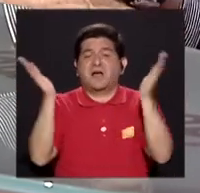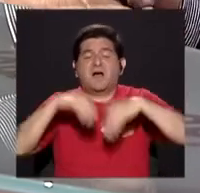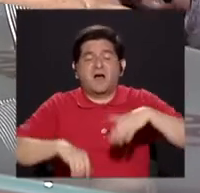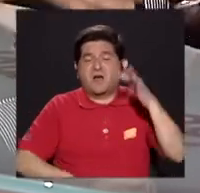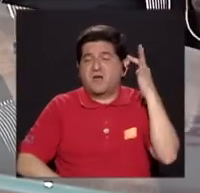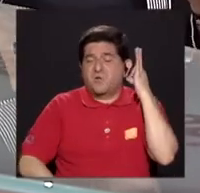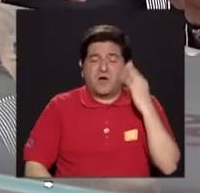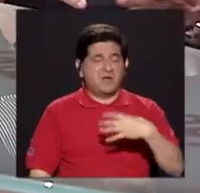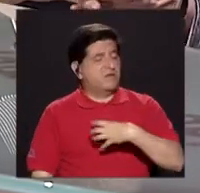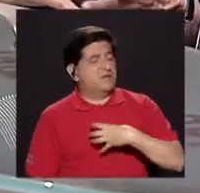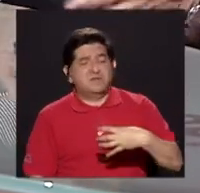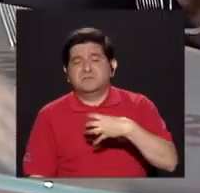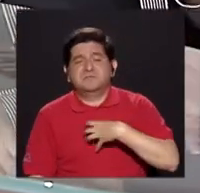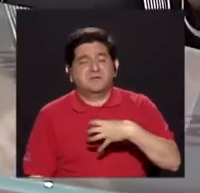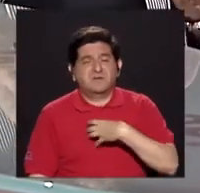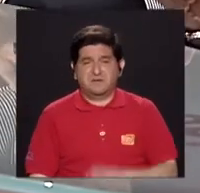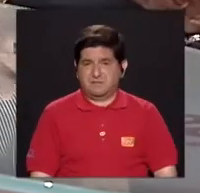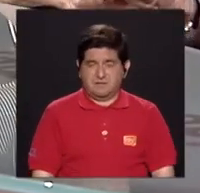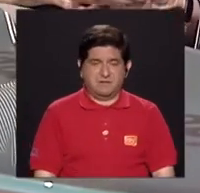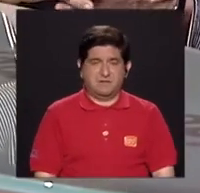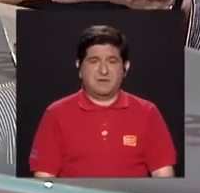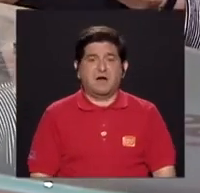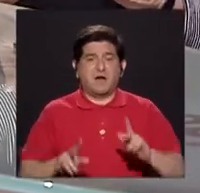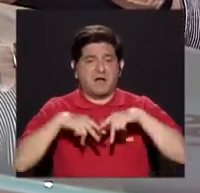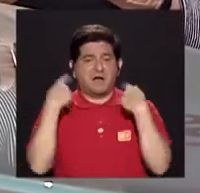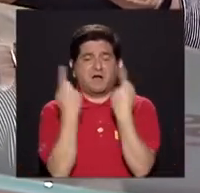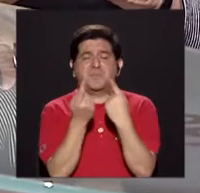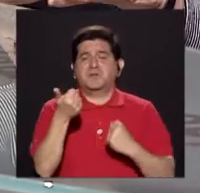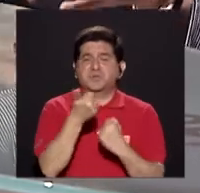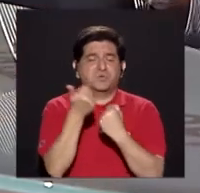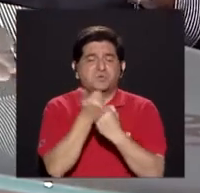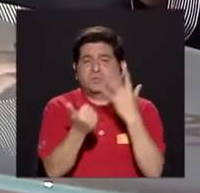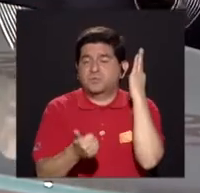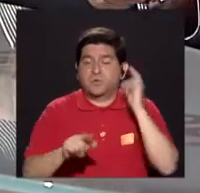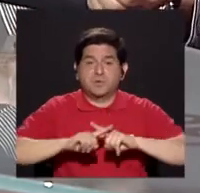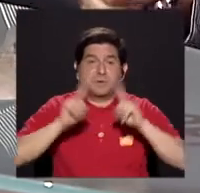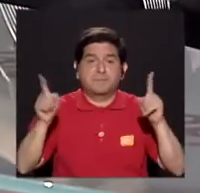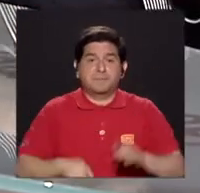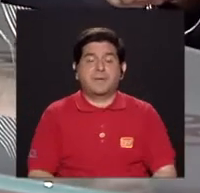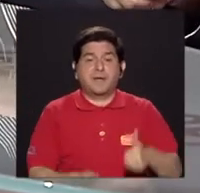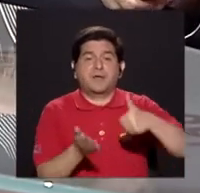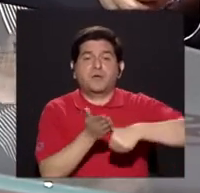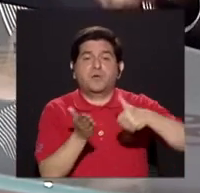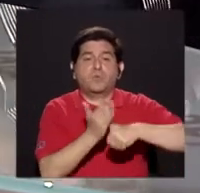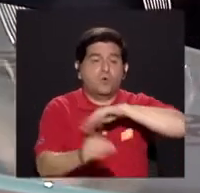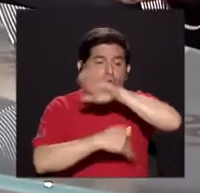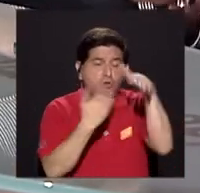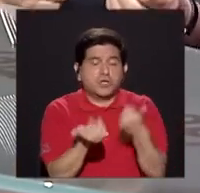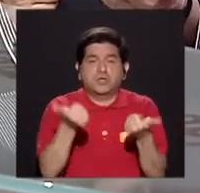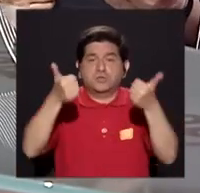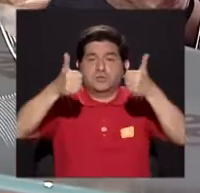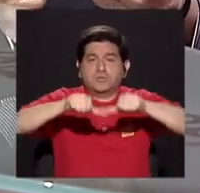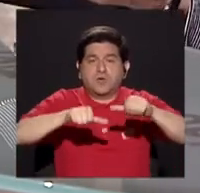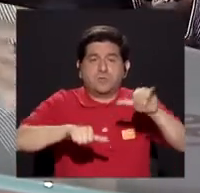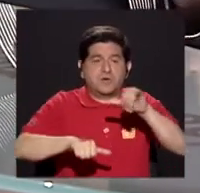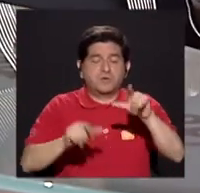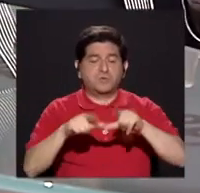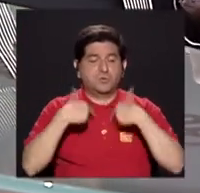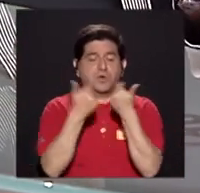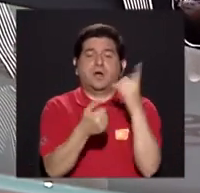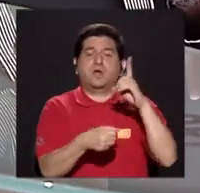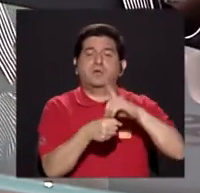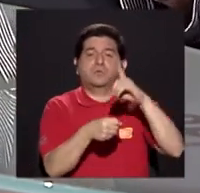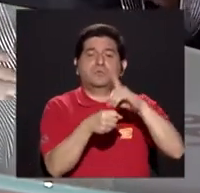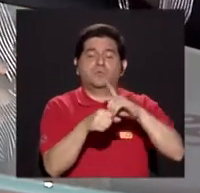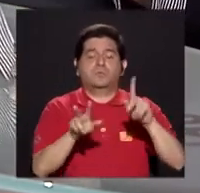¿verdad?, en el directorio, de que los partidos no apoyan a las mujeres, pero luego votan en fila, ¿verdad?, como vota la fracción. Y a mí me